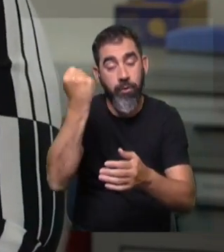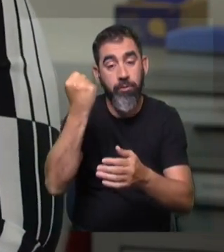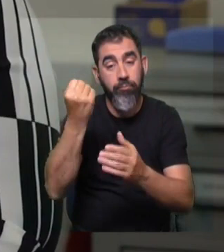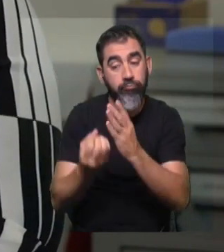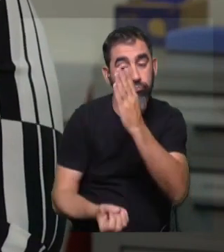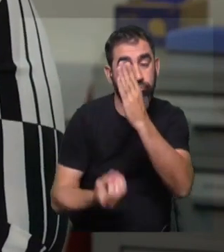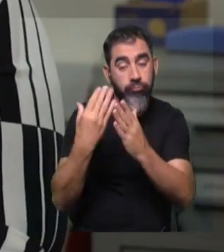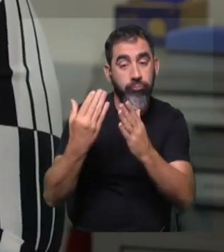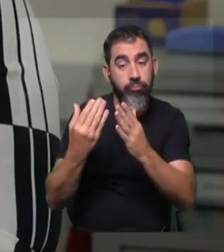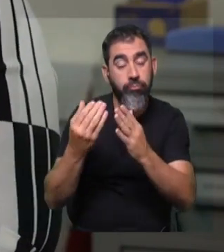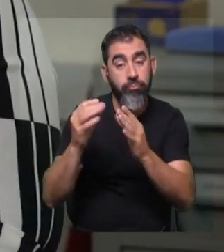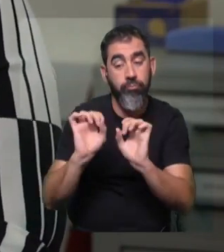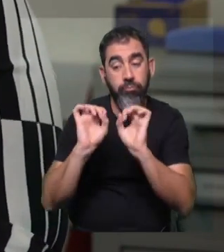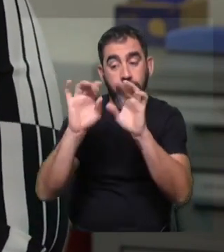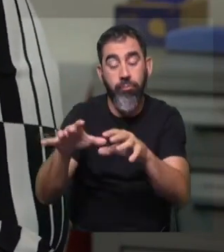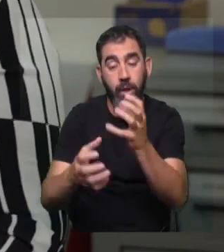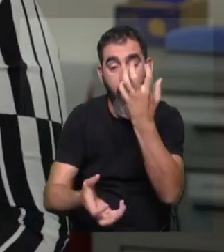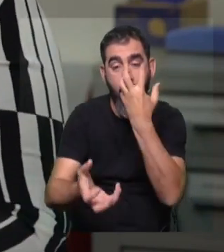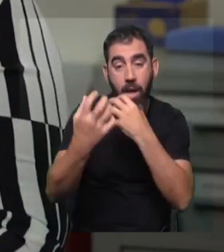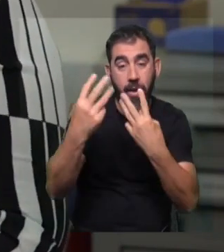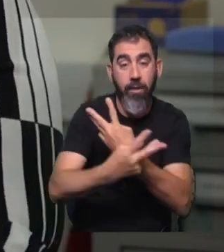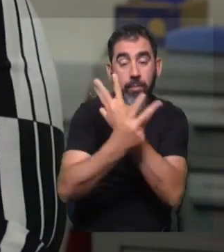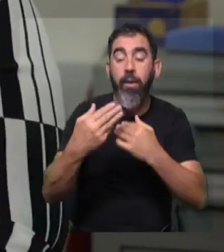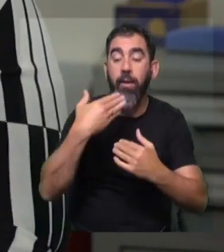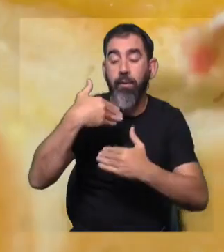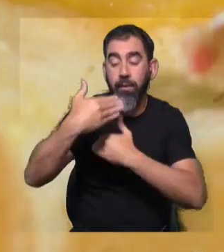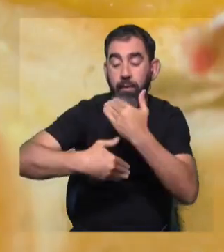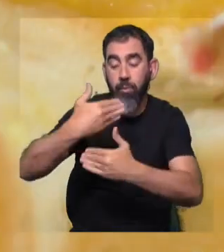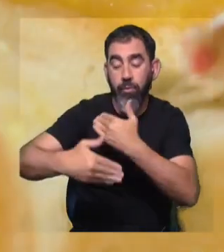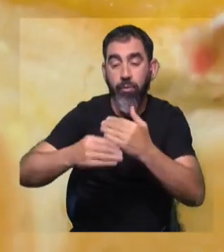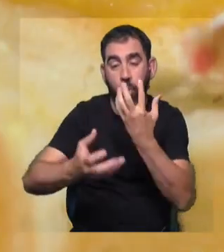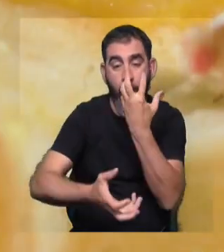poder trasladarlo a los mamíferos y entender este proceso en los mamíferos.